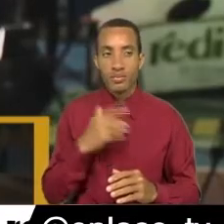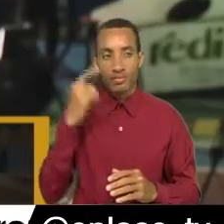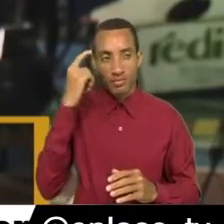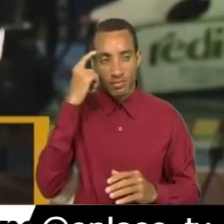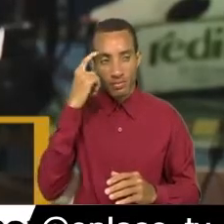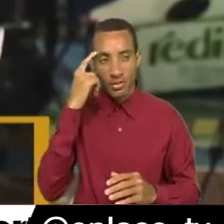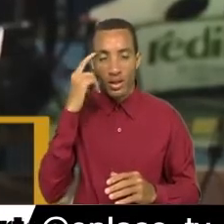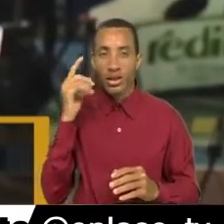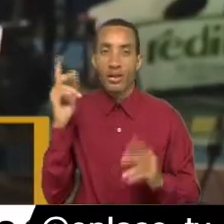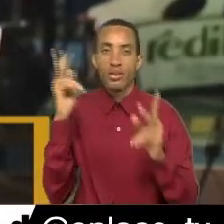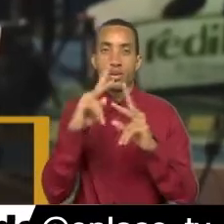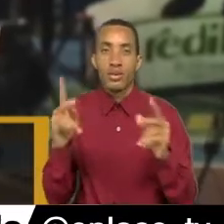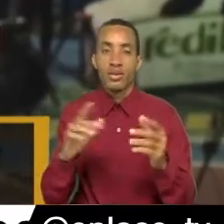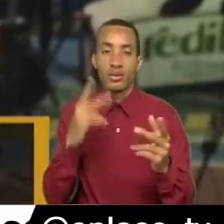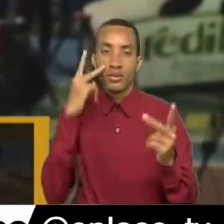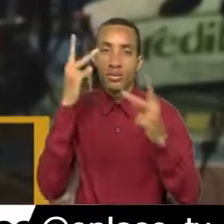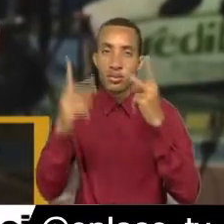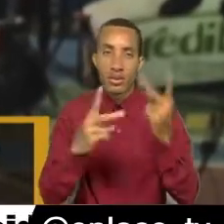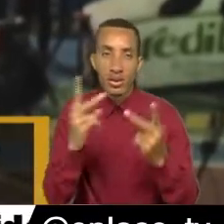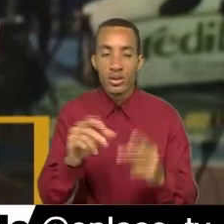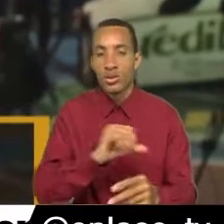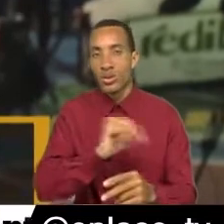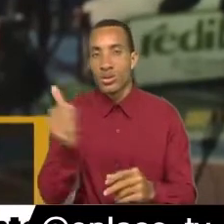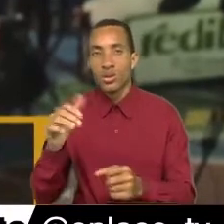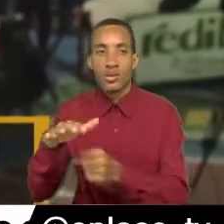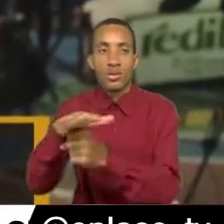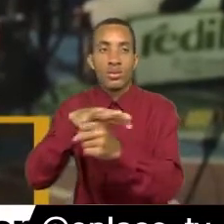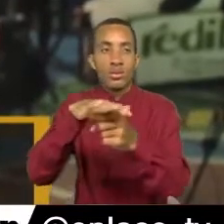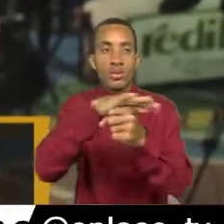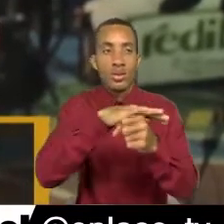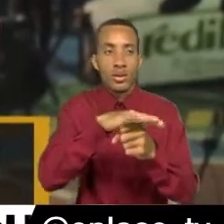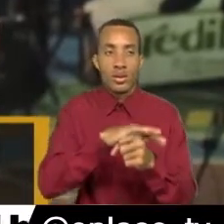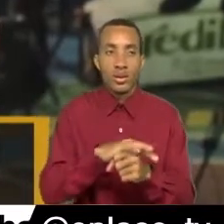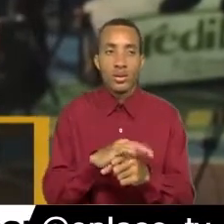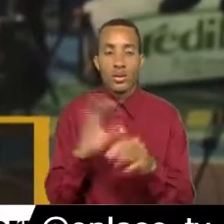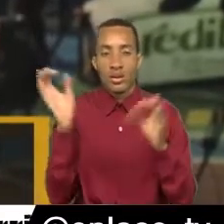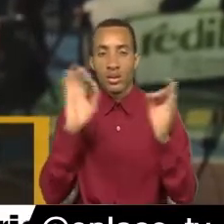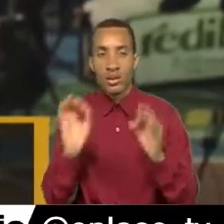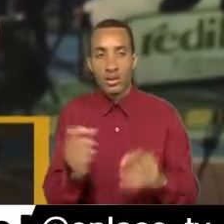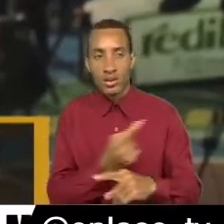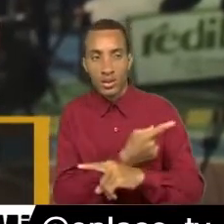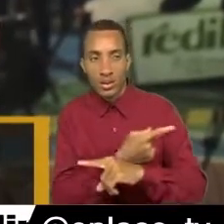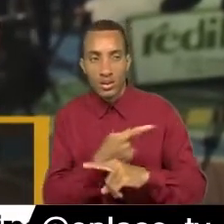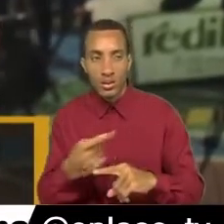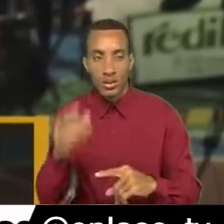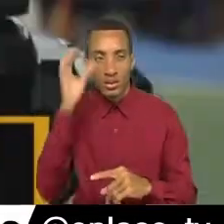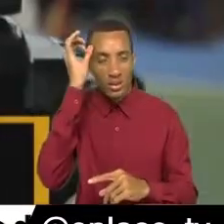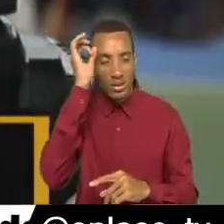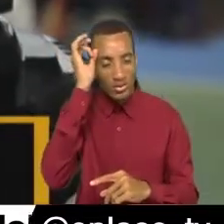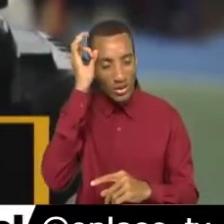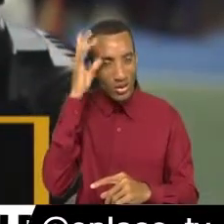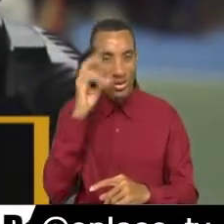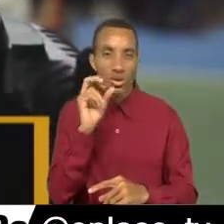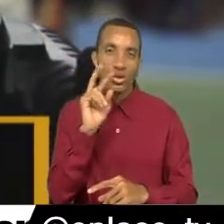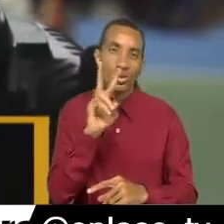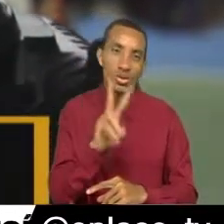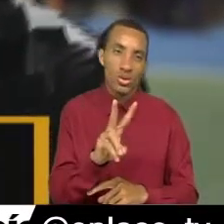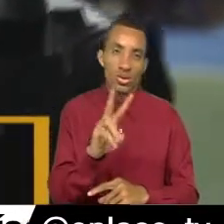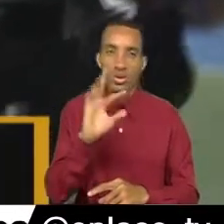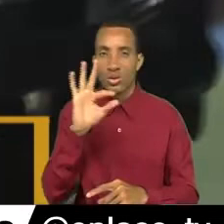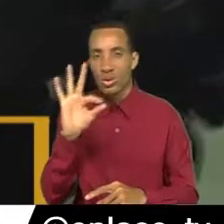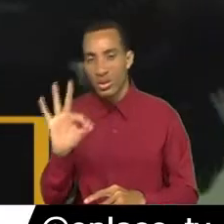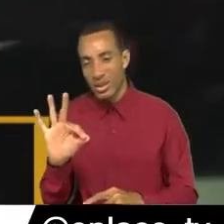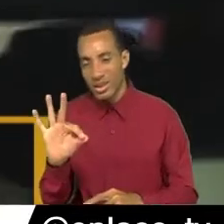gente que visitemos algunos otros barrios, se está planeando y organizando para esta semana tener por lo menos 2 o 3 tomas de barrio más